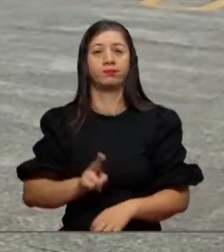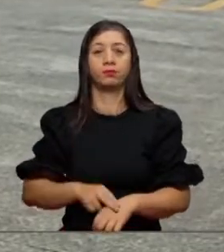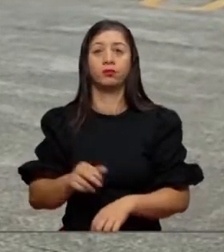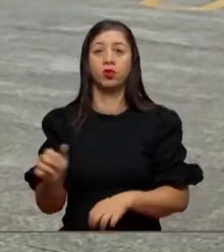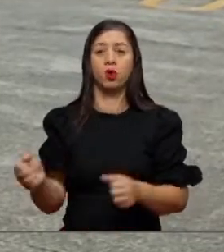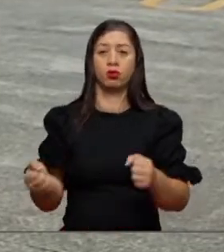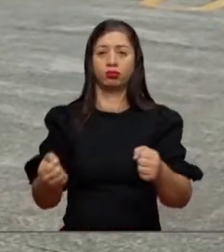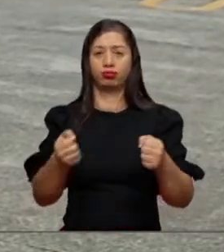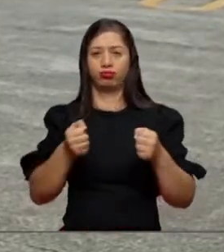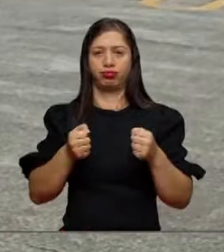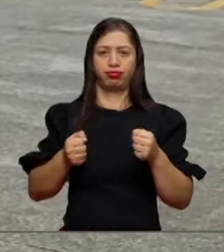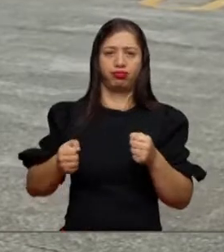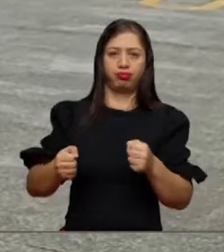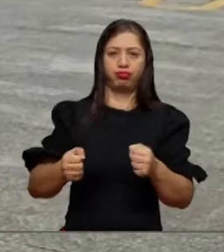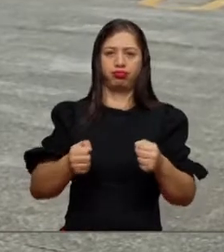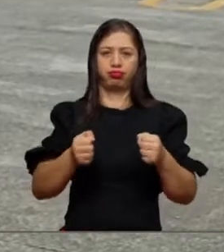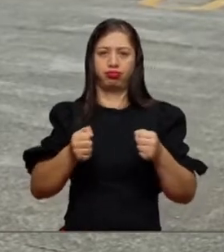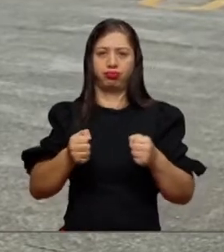que durante muchos años estuvo